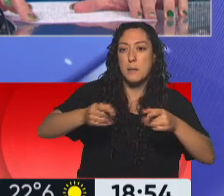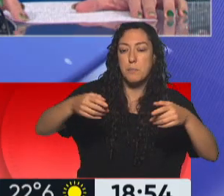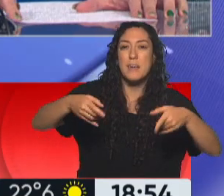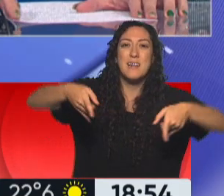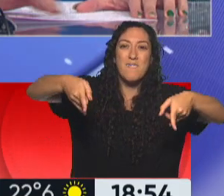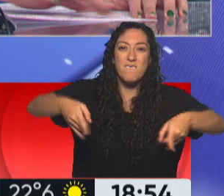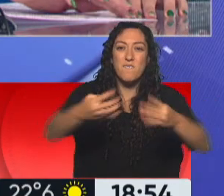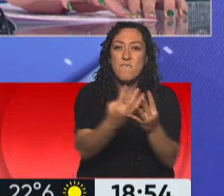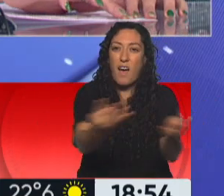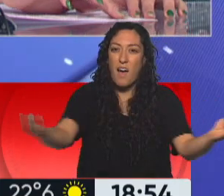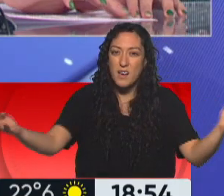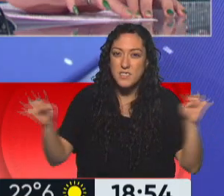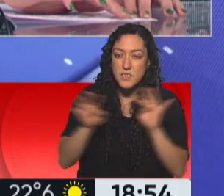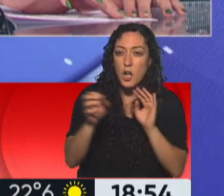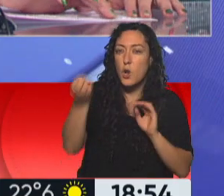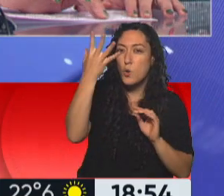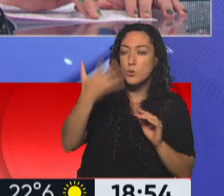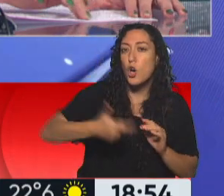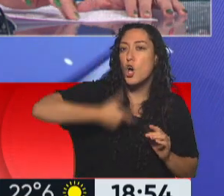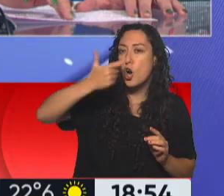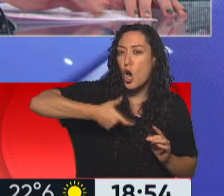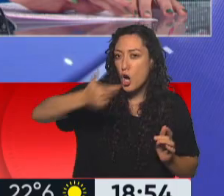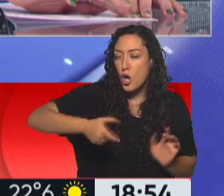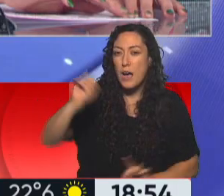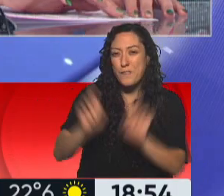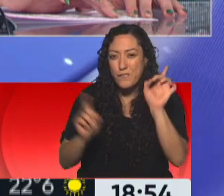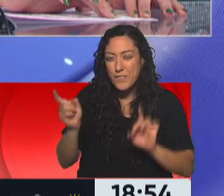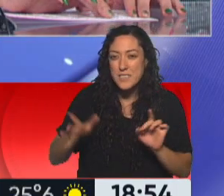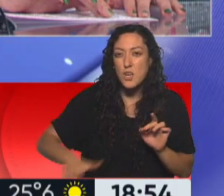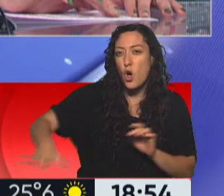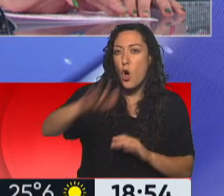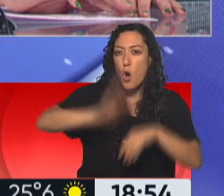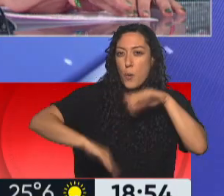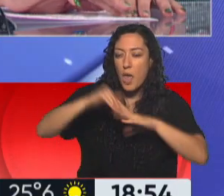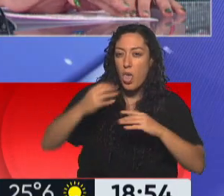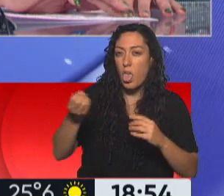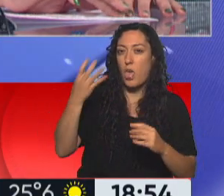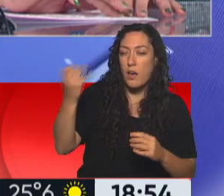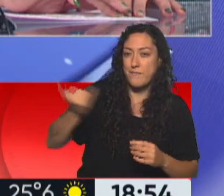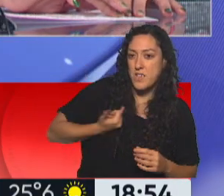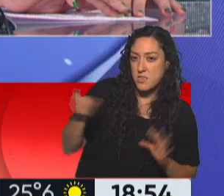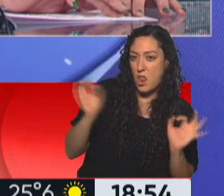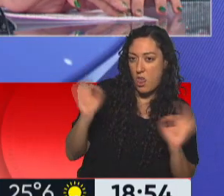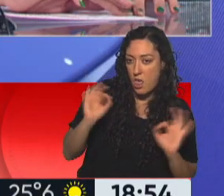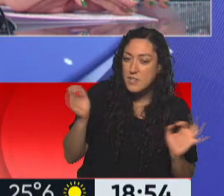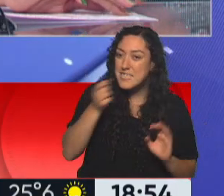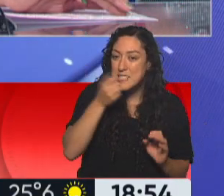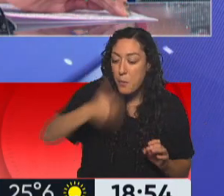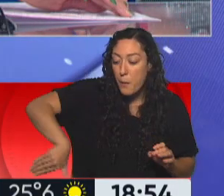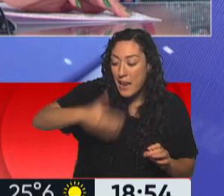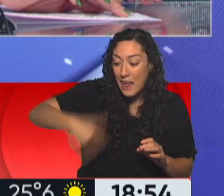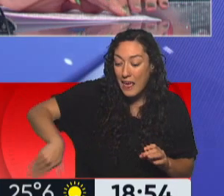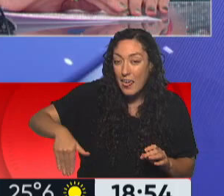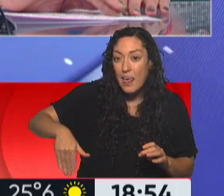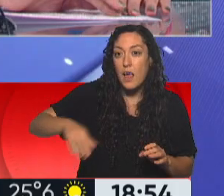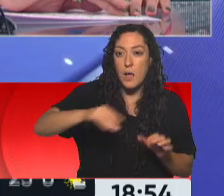y continuas y con luces rojas. Muchas veces no hay señalización de las obras y cuando las obras obstruyen totalmente la vereda tiene que haber